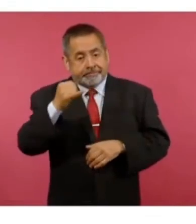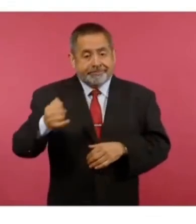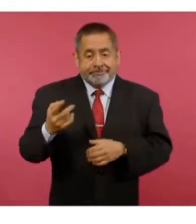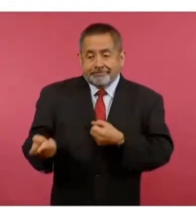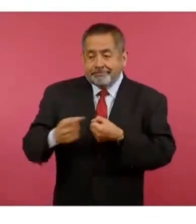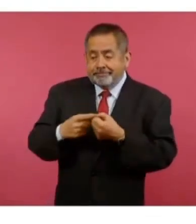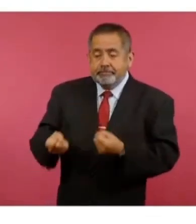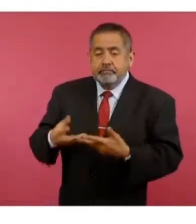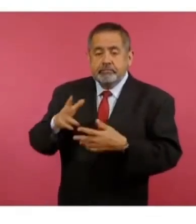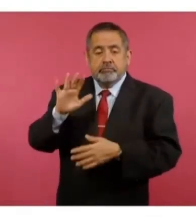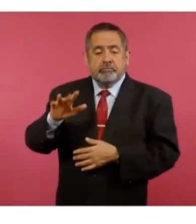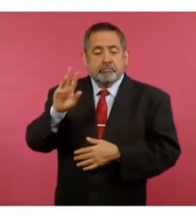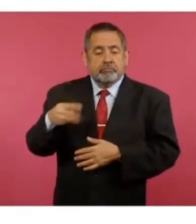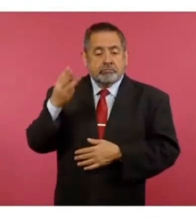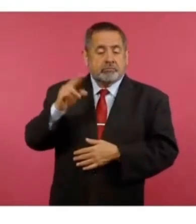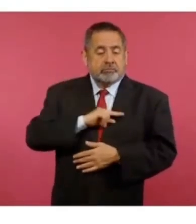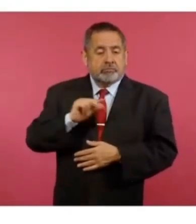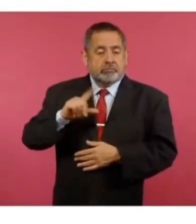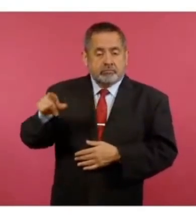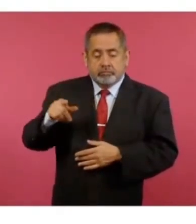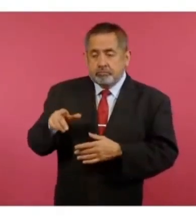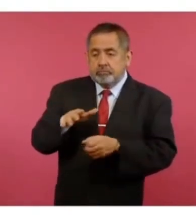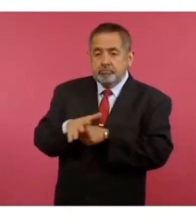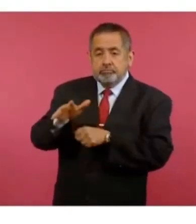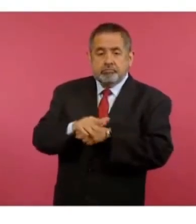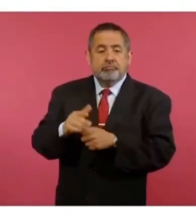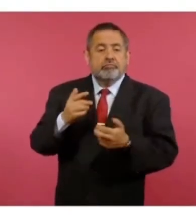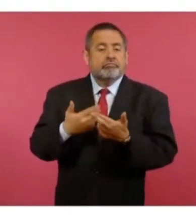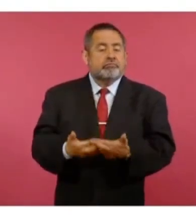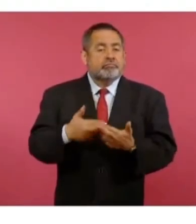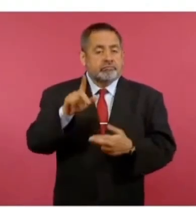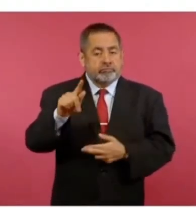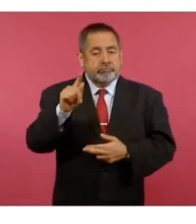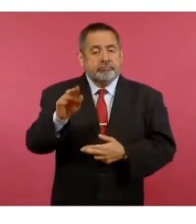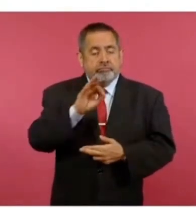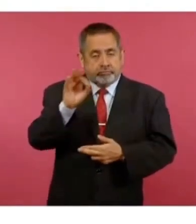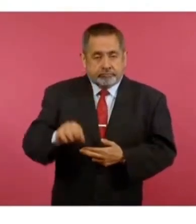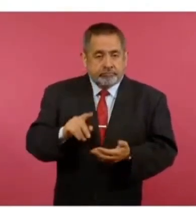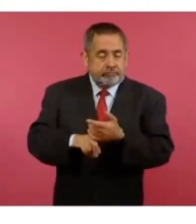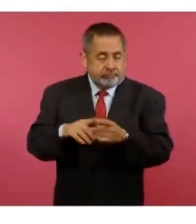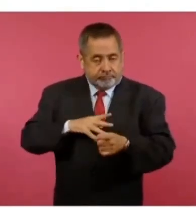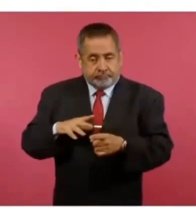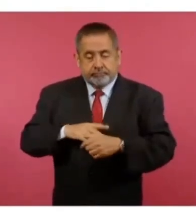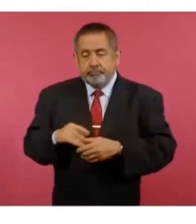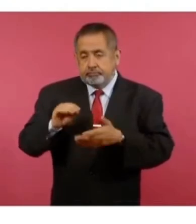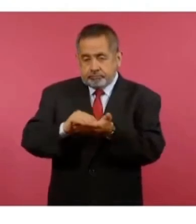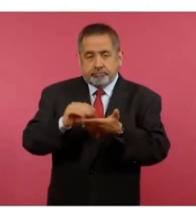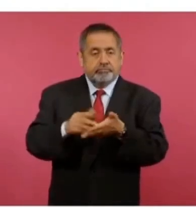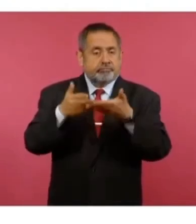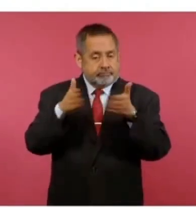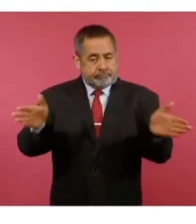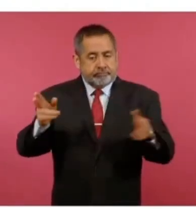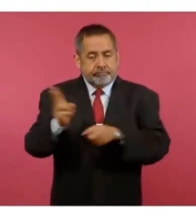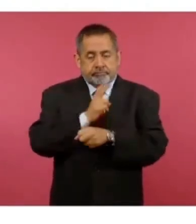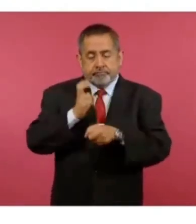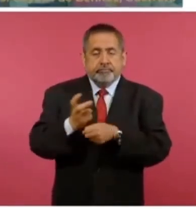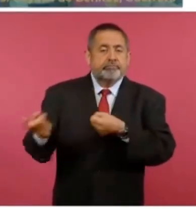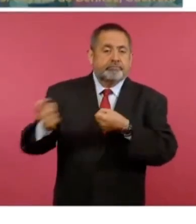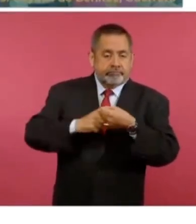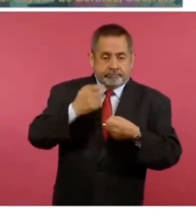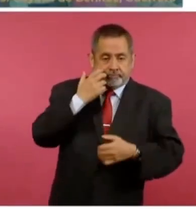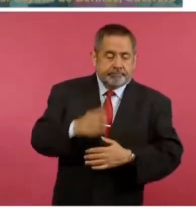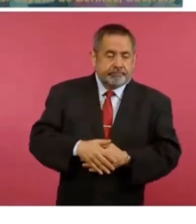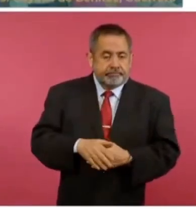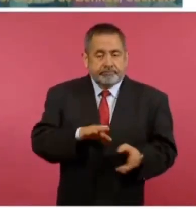inscrito 53 especialistas de las 70 plazas ofertadas. Insistimos, la convocatoria sigue abierta. En Guerrero se han instalado